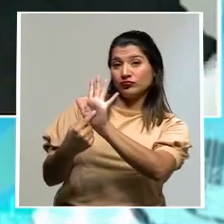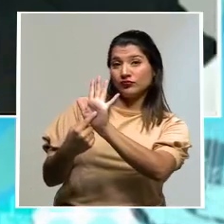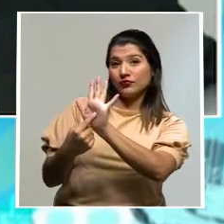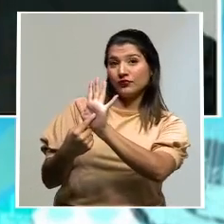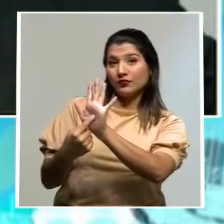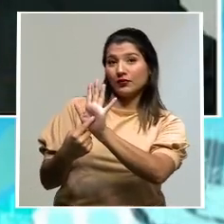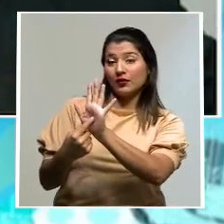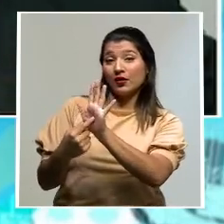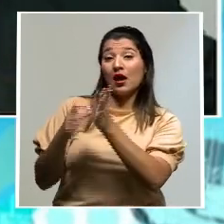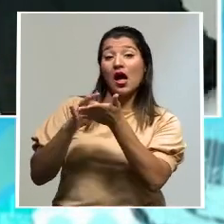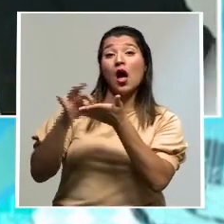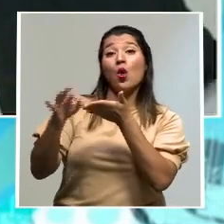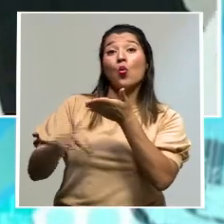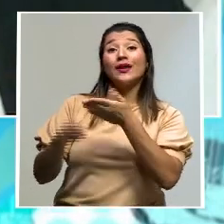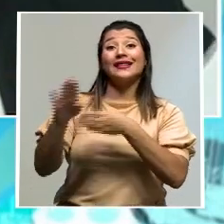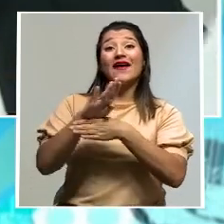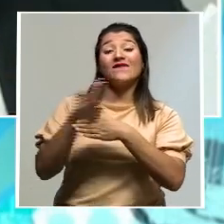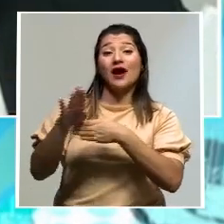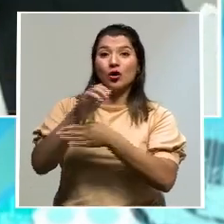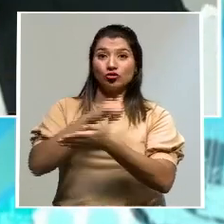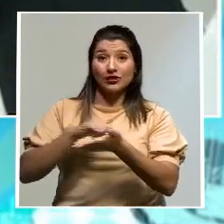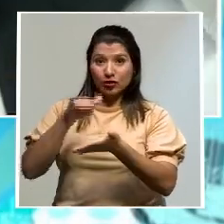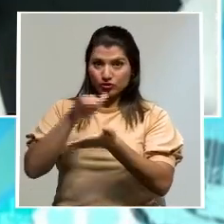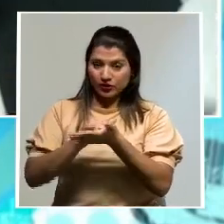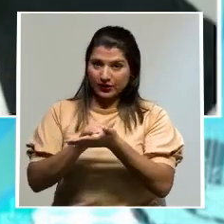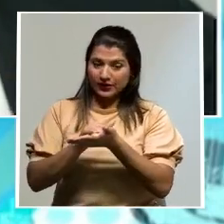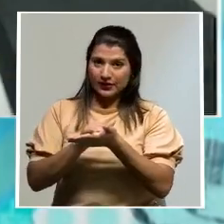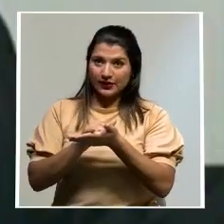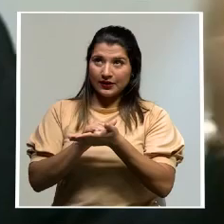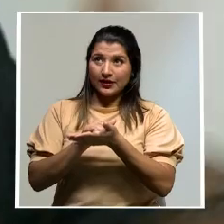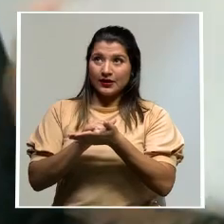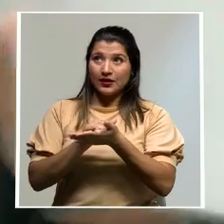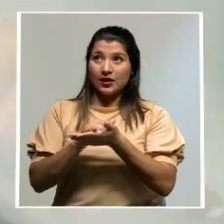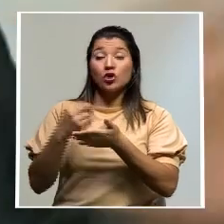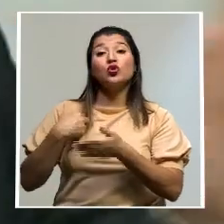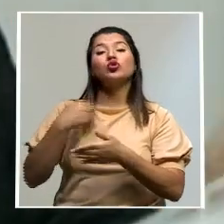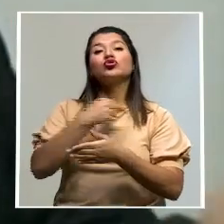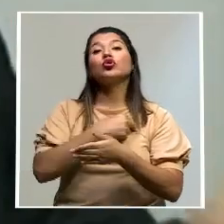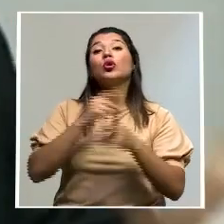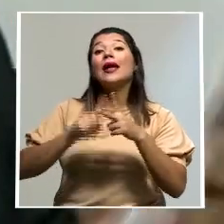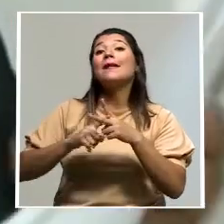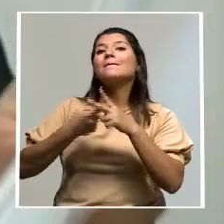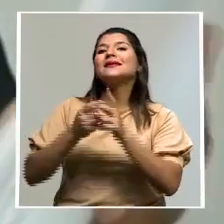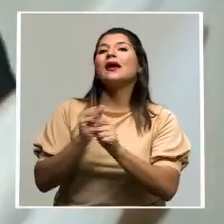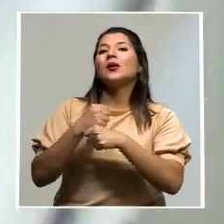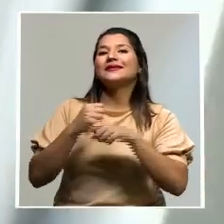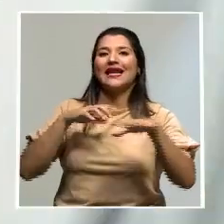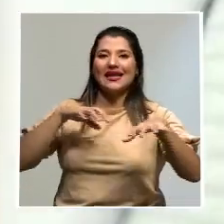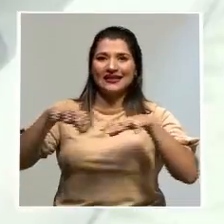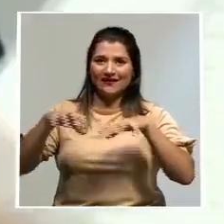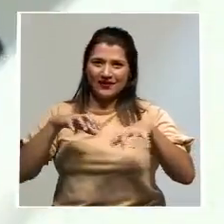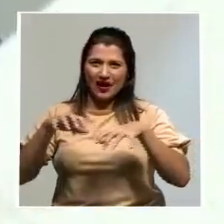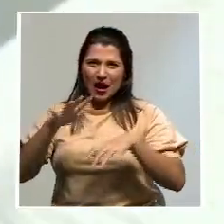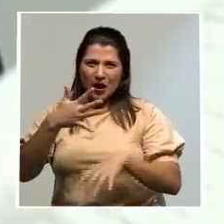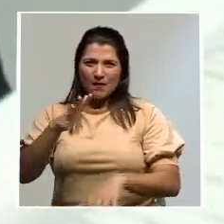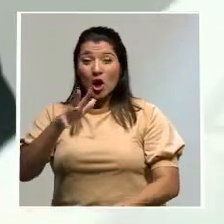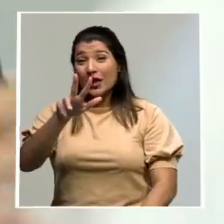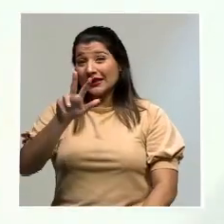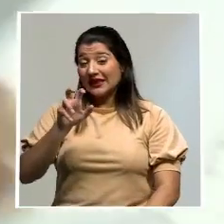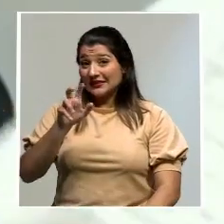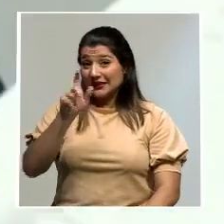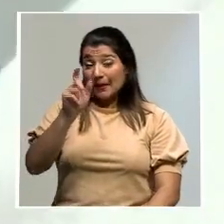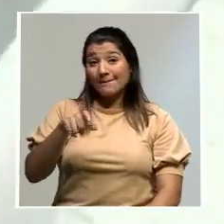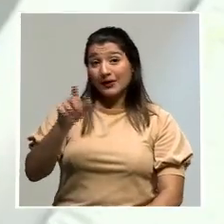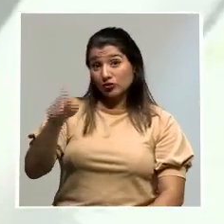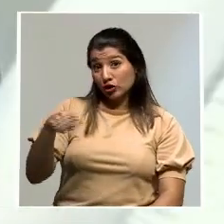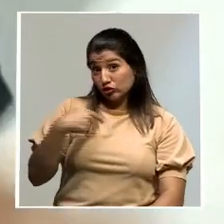Una cuenta del Banco de San José, perdóname el comercial, donde empezamos a hacer actividades, más de 300 personas, esto cuando quieran